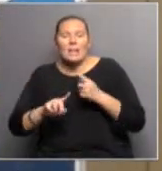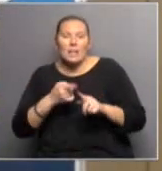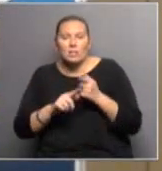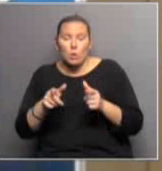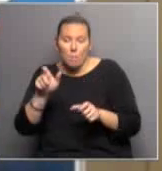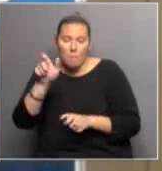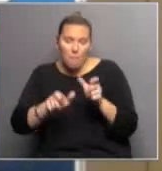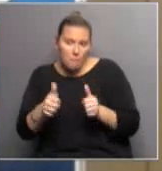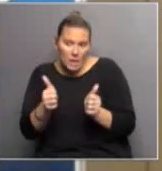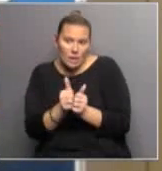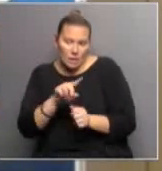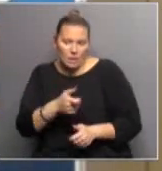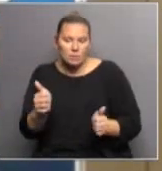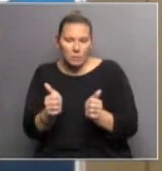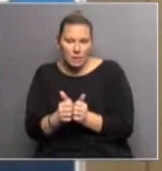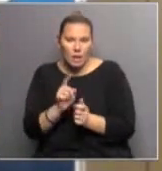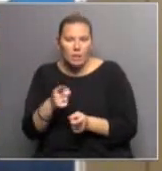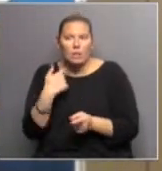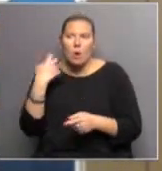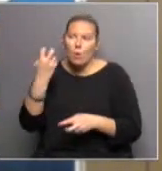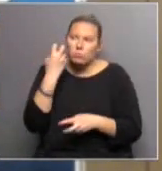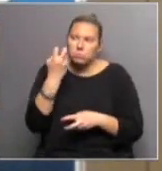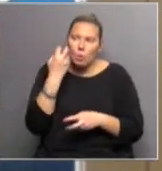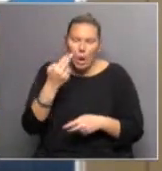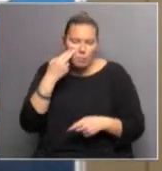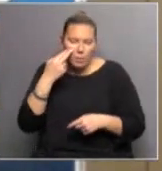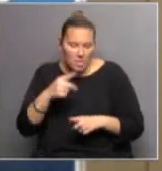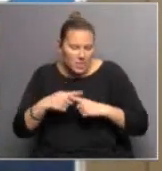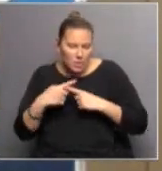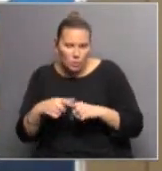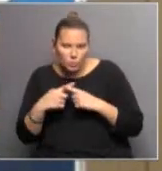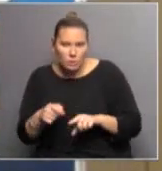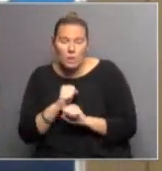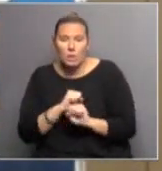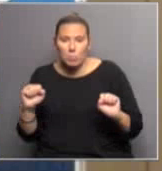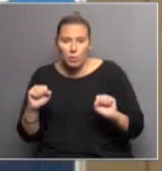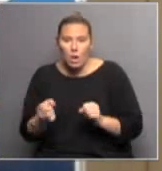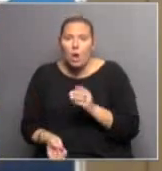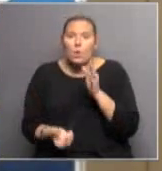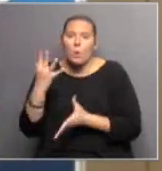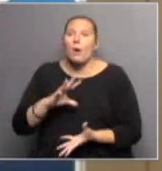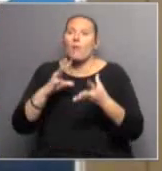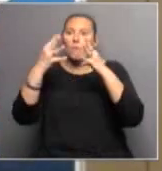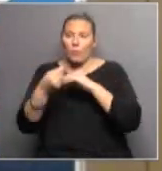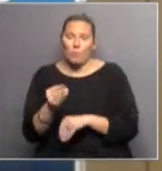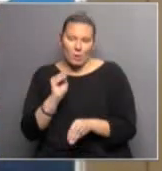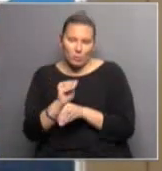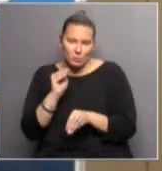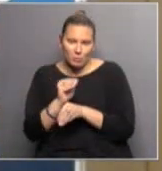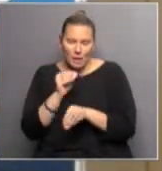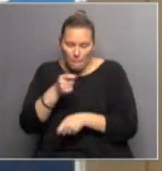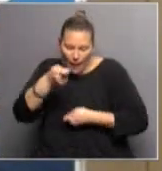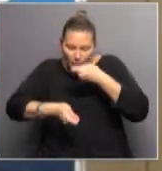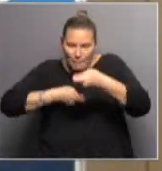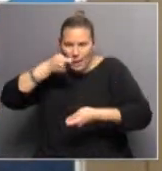exparejas y problematizarlas al punto de poder generar nuevos códigos culturales para